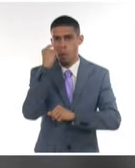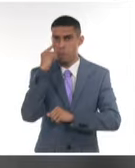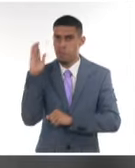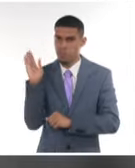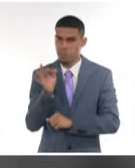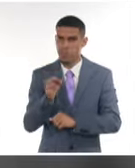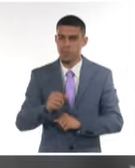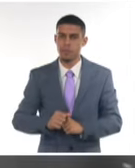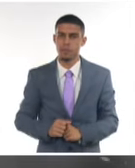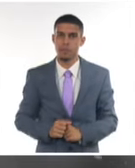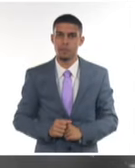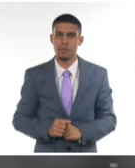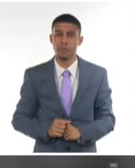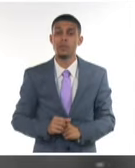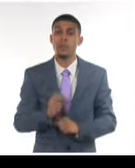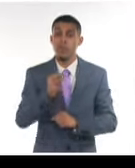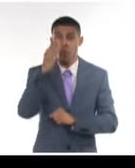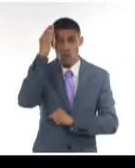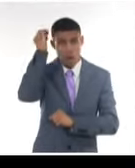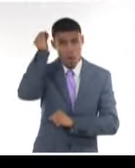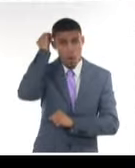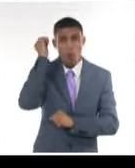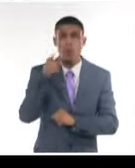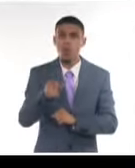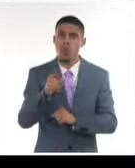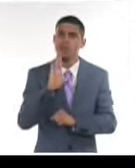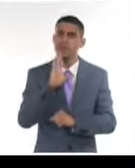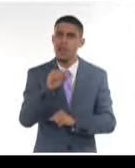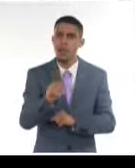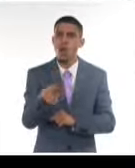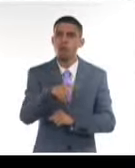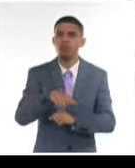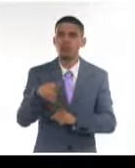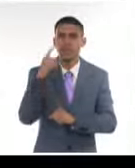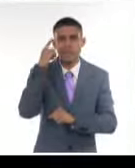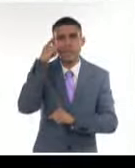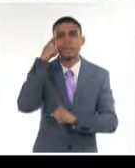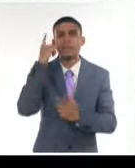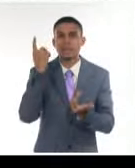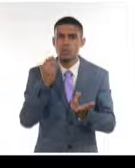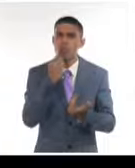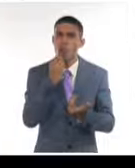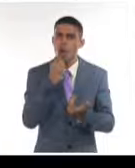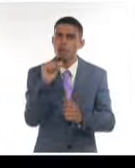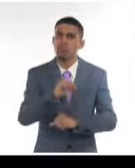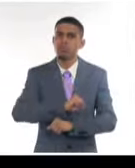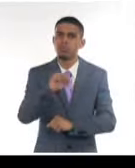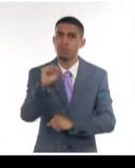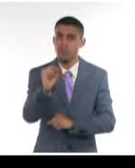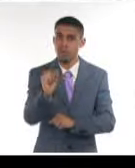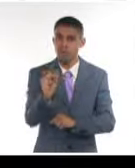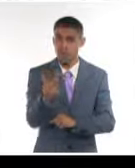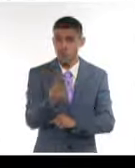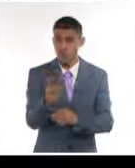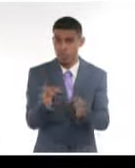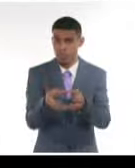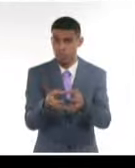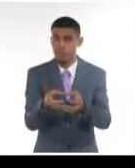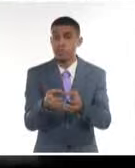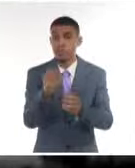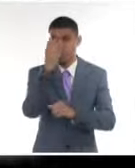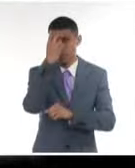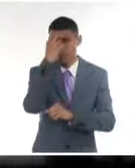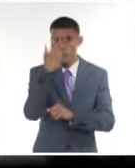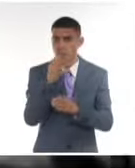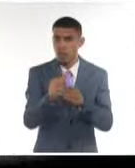fue. Como Raúl mismo vaticinara, supieron hacer las cosas bien y el segundo frente oriental Fran País, liderado